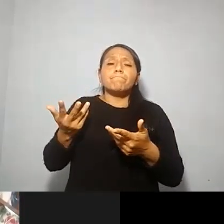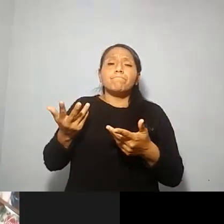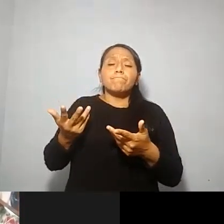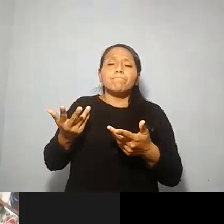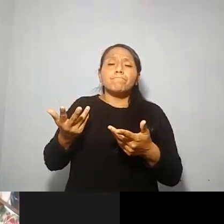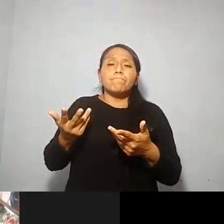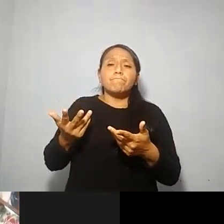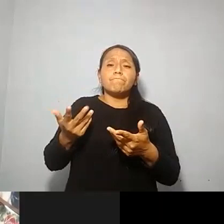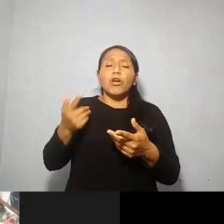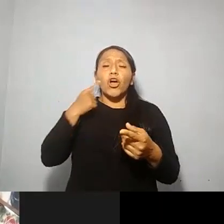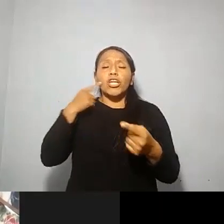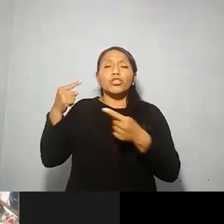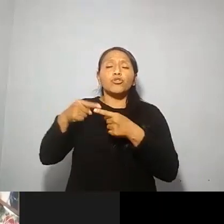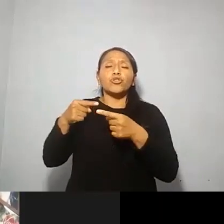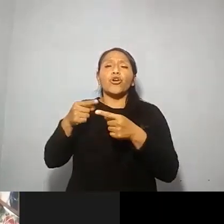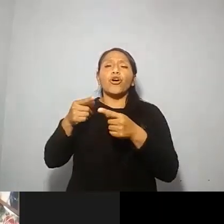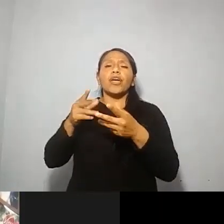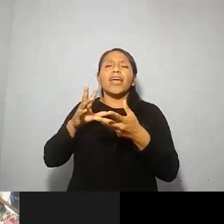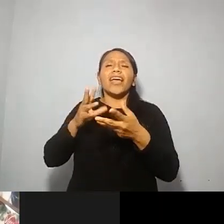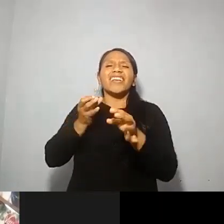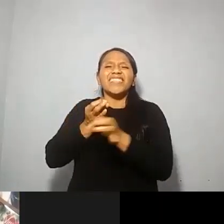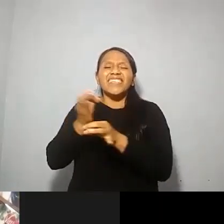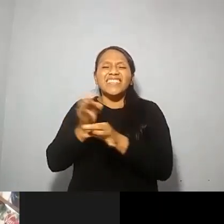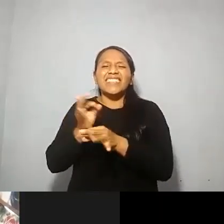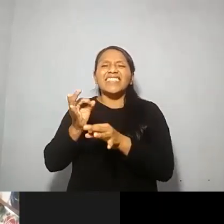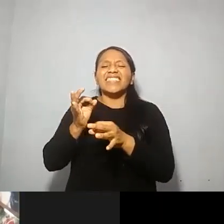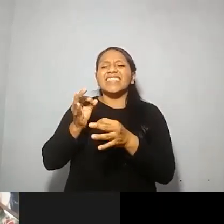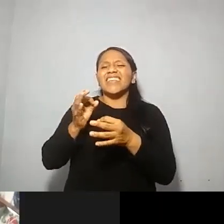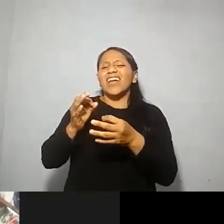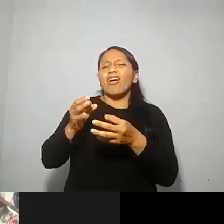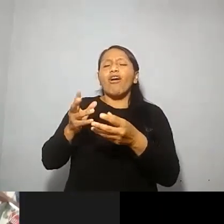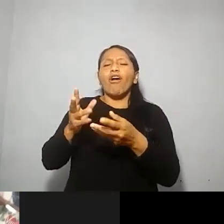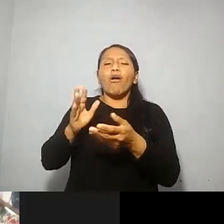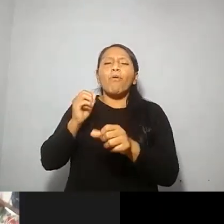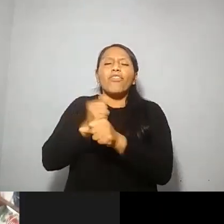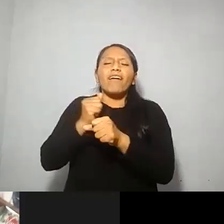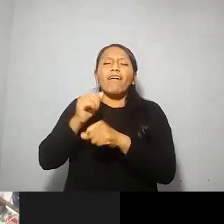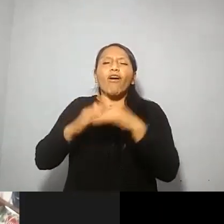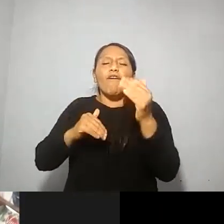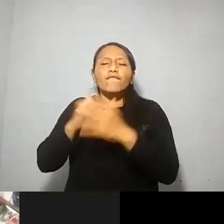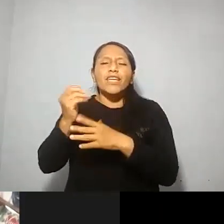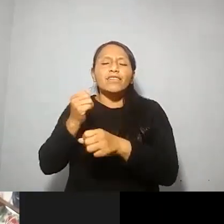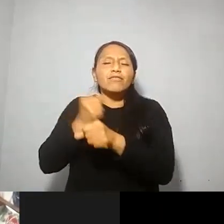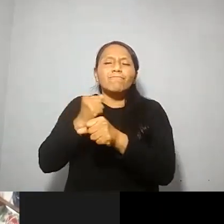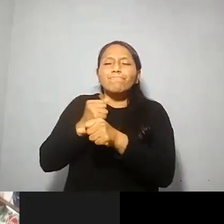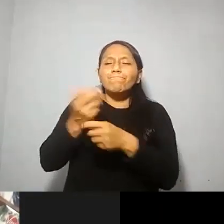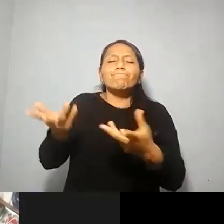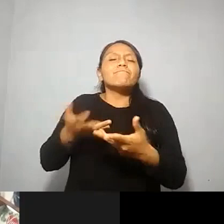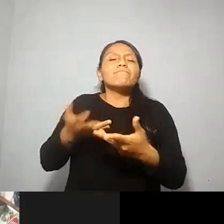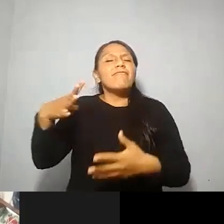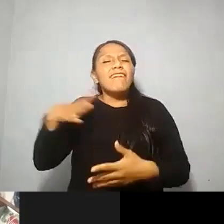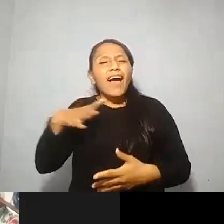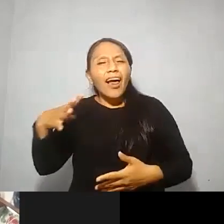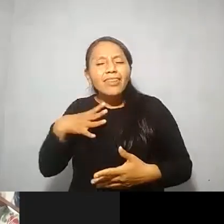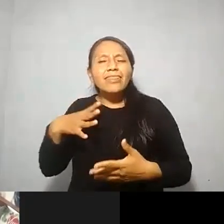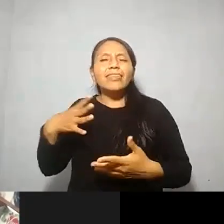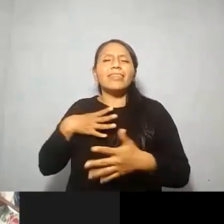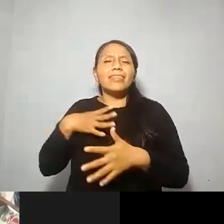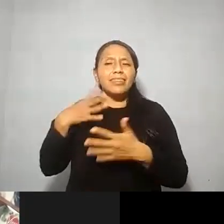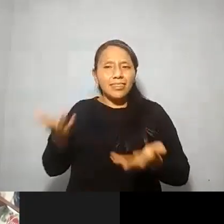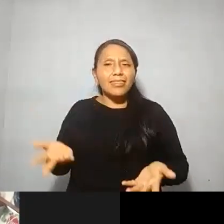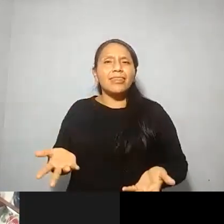que enseñaban oficios con camps y cuestiones así, también hace falta una vinculación